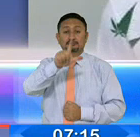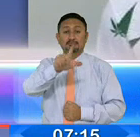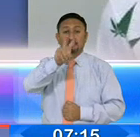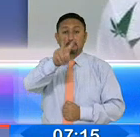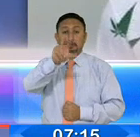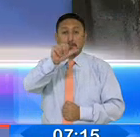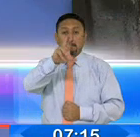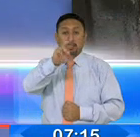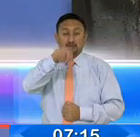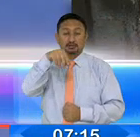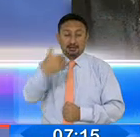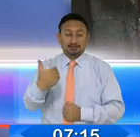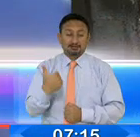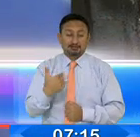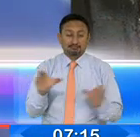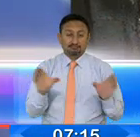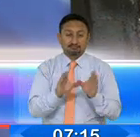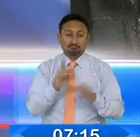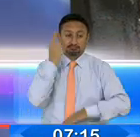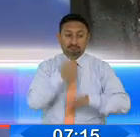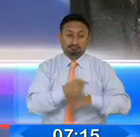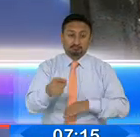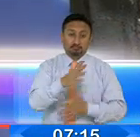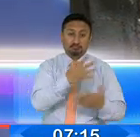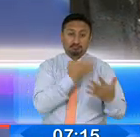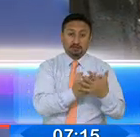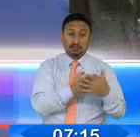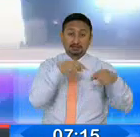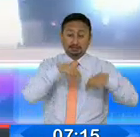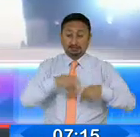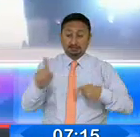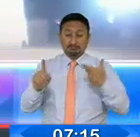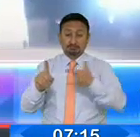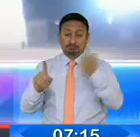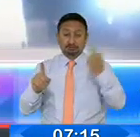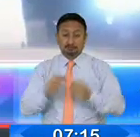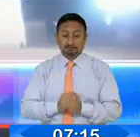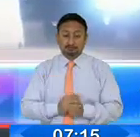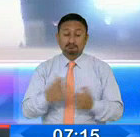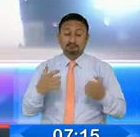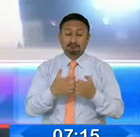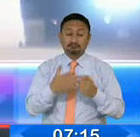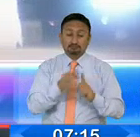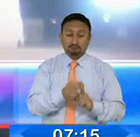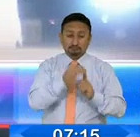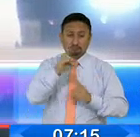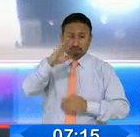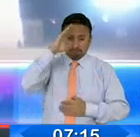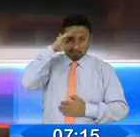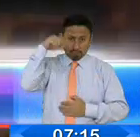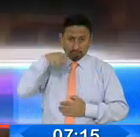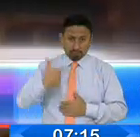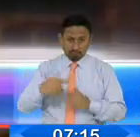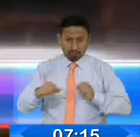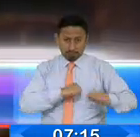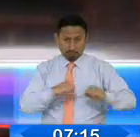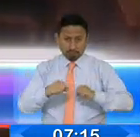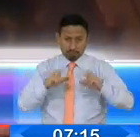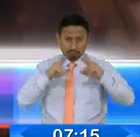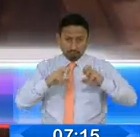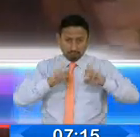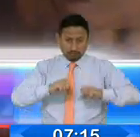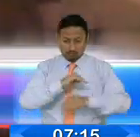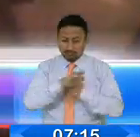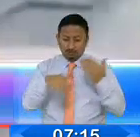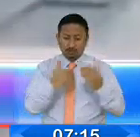estaba vigente una boleta de captura por el asesinato de Ruales. Varios equipos especiales de la policía trabajan en el caso, atando